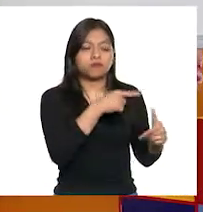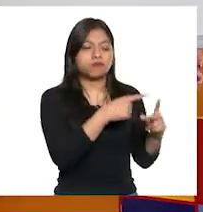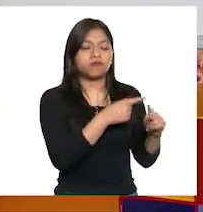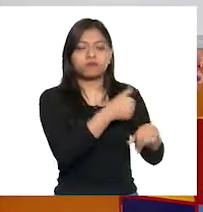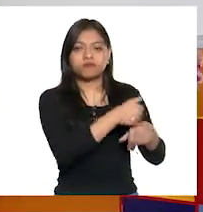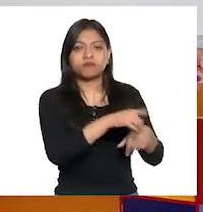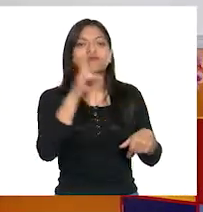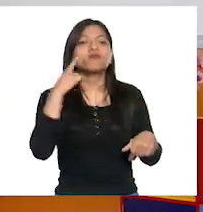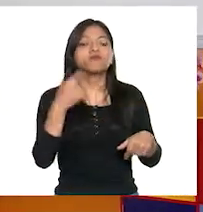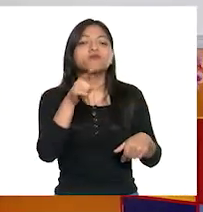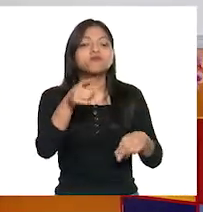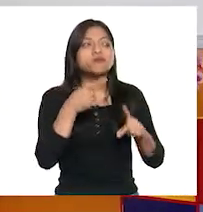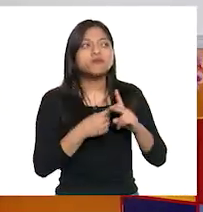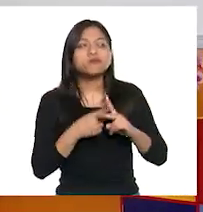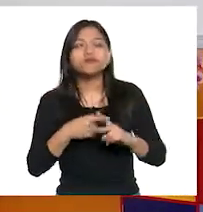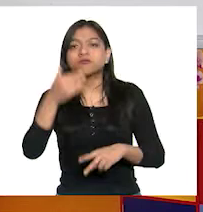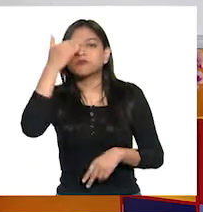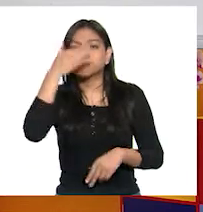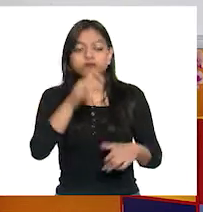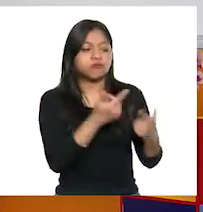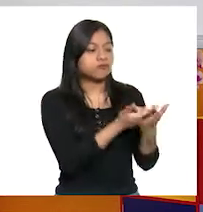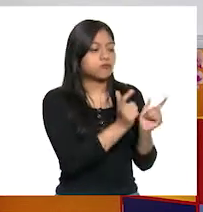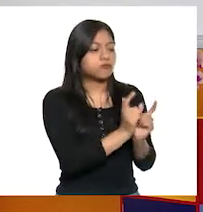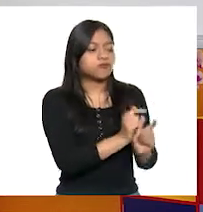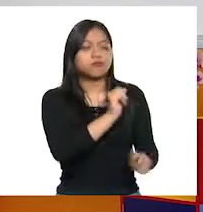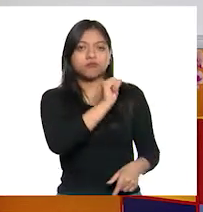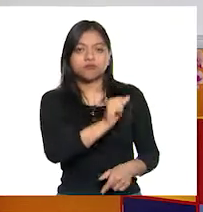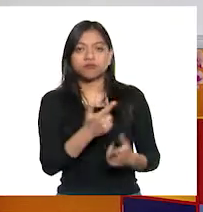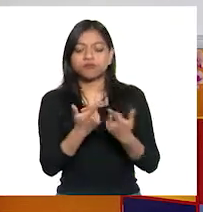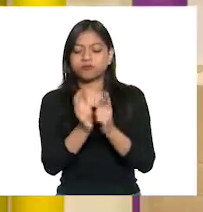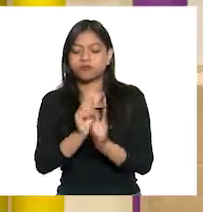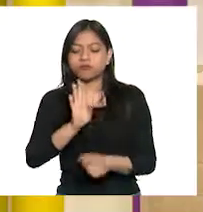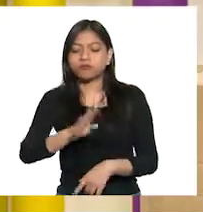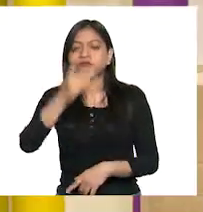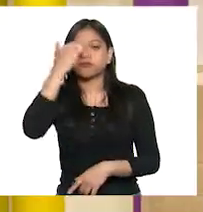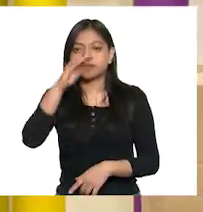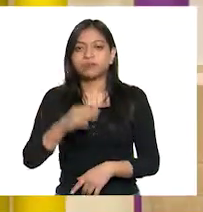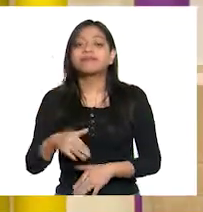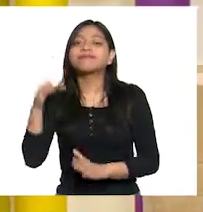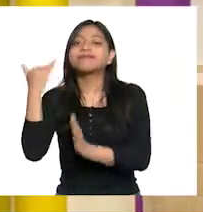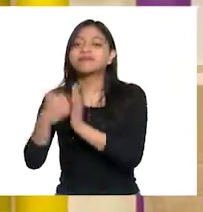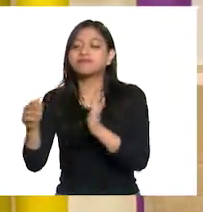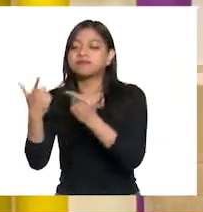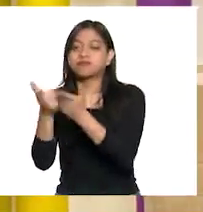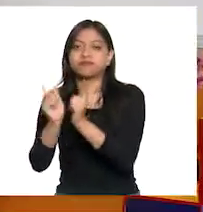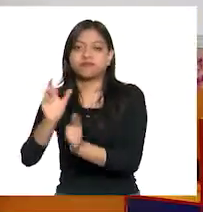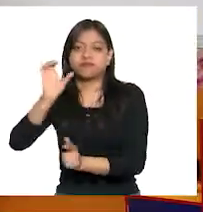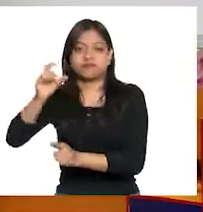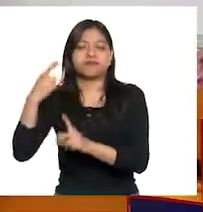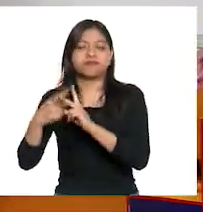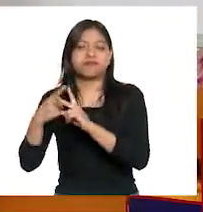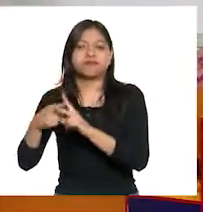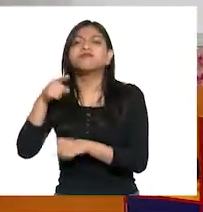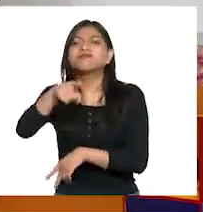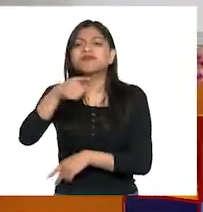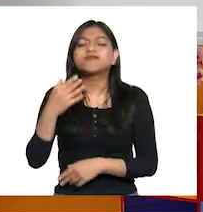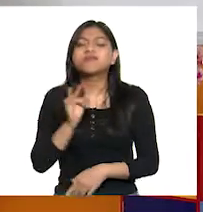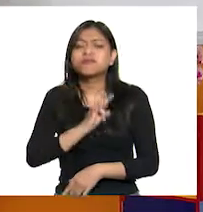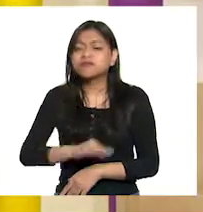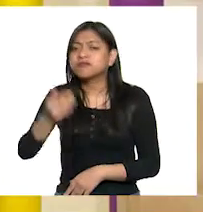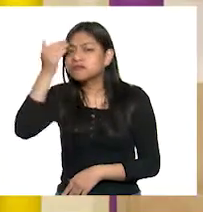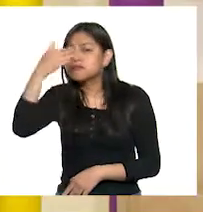hay en el A y en el B. Pero no nos dicen cuántos en el C, y justo es lo que nos están preguntando. ¿Cómo podríamos resolverlo,